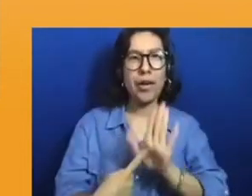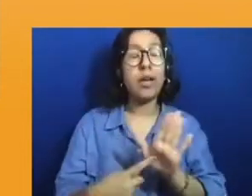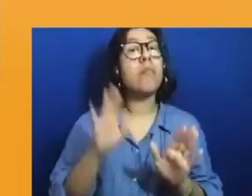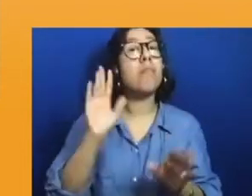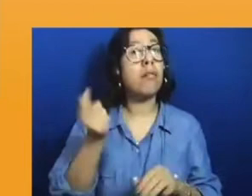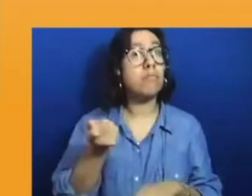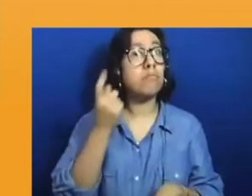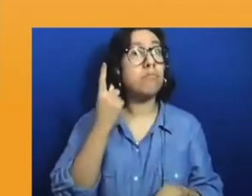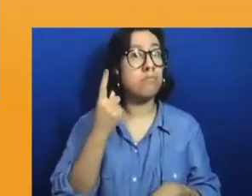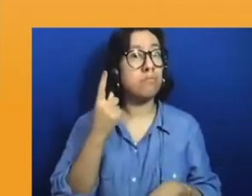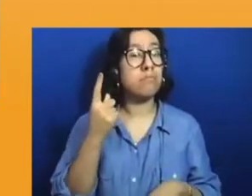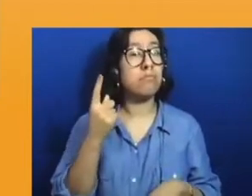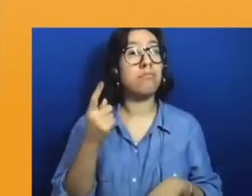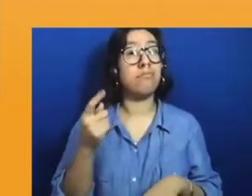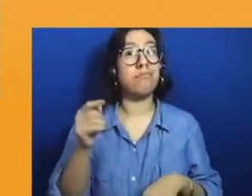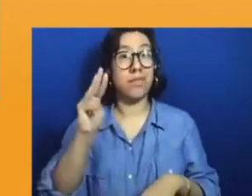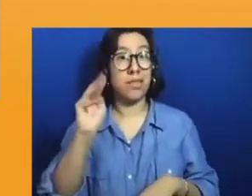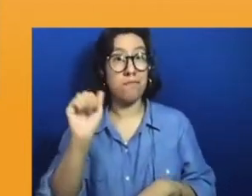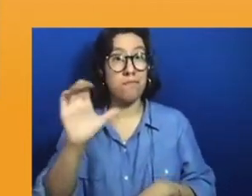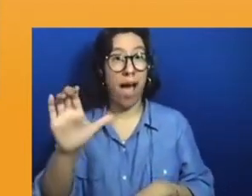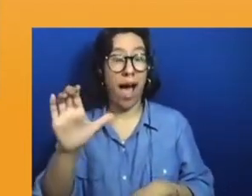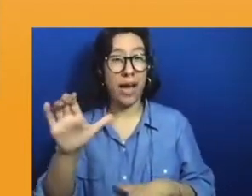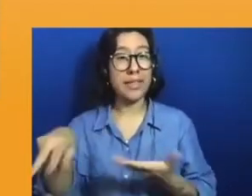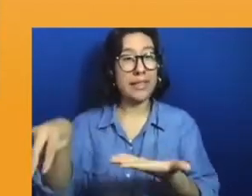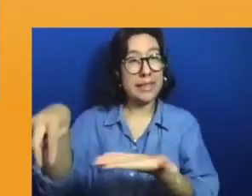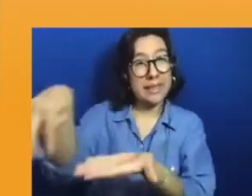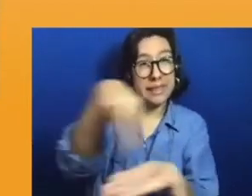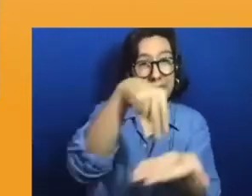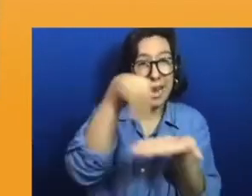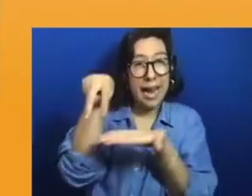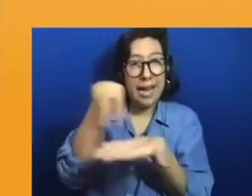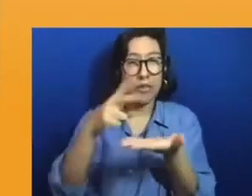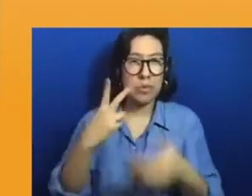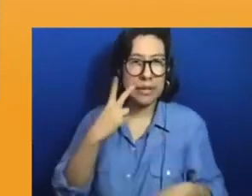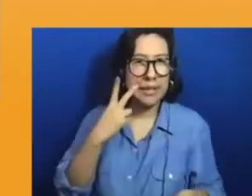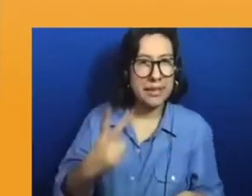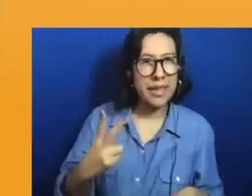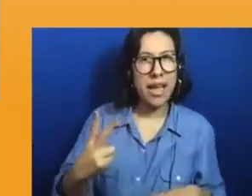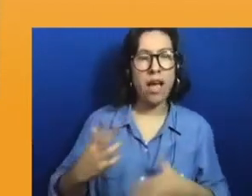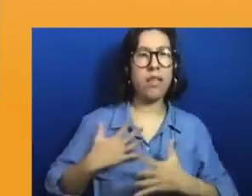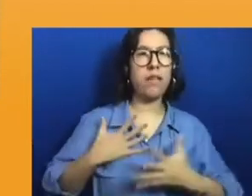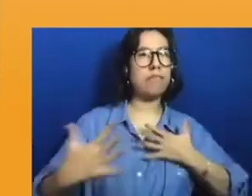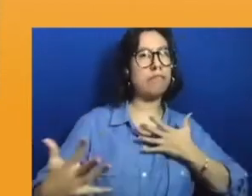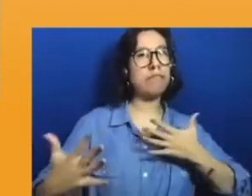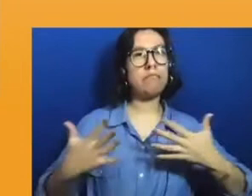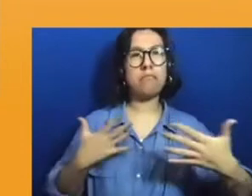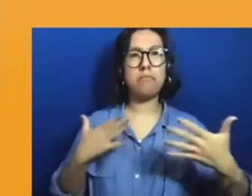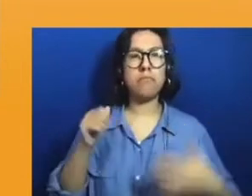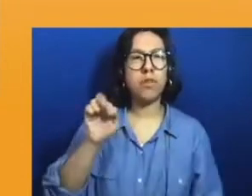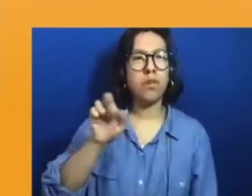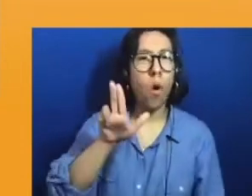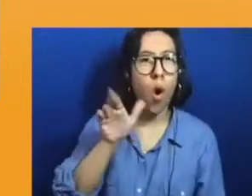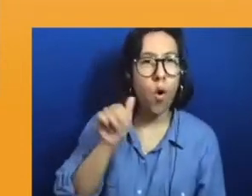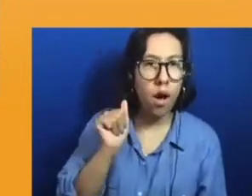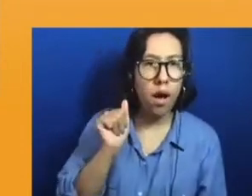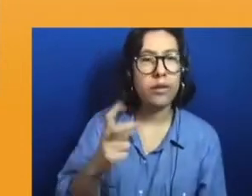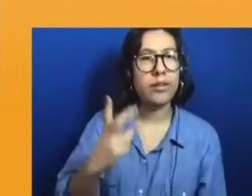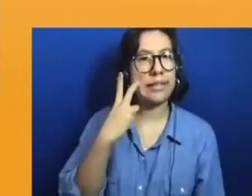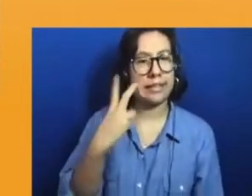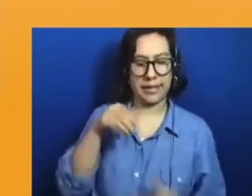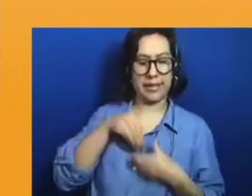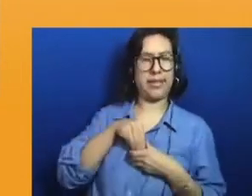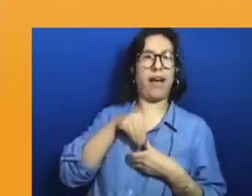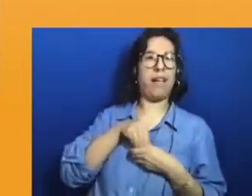forma la masculinidad de la danza, del baile y el aura de todo eso se demuestra desde adentro. Y creo